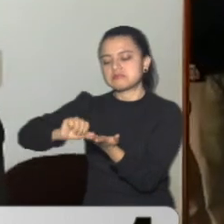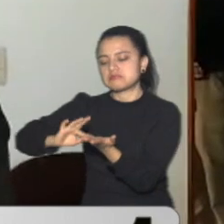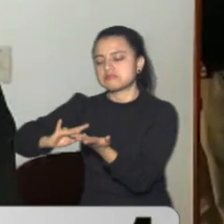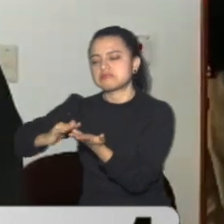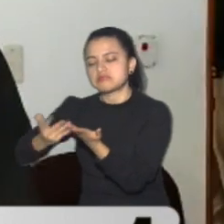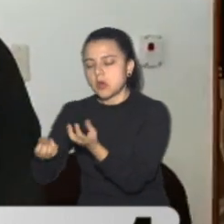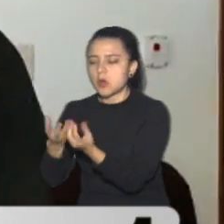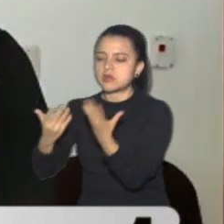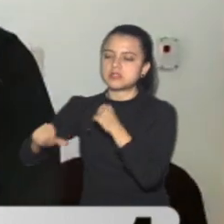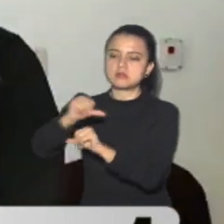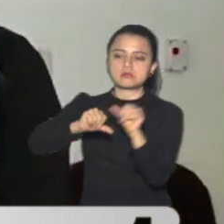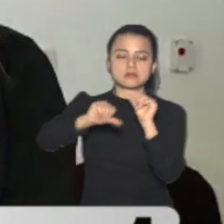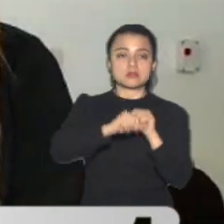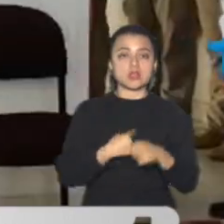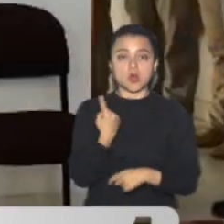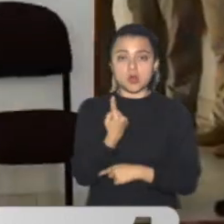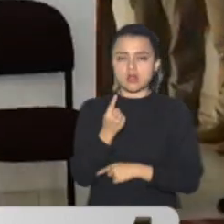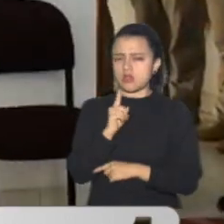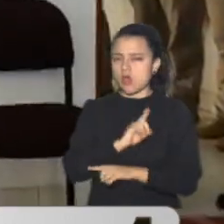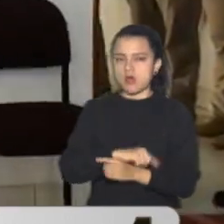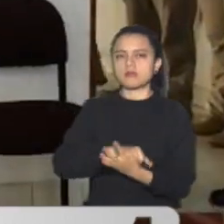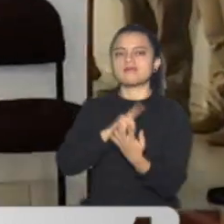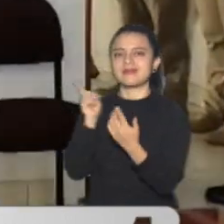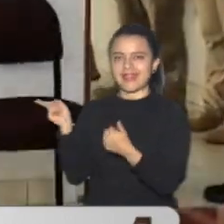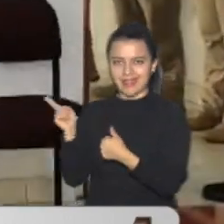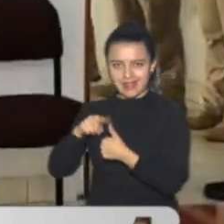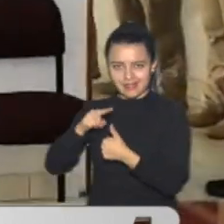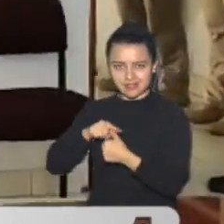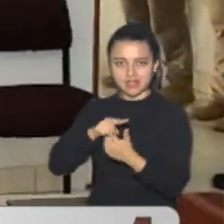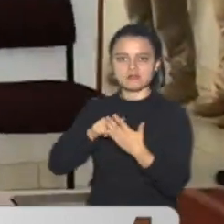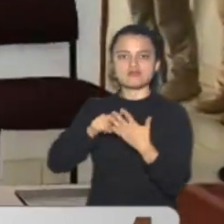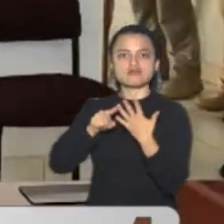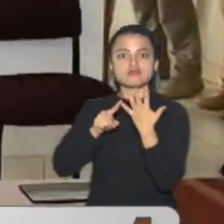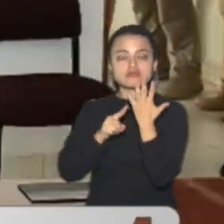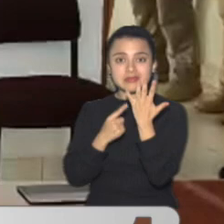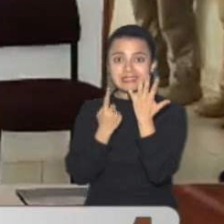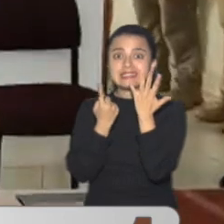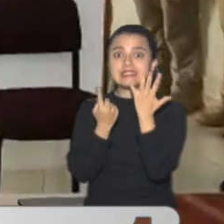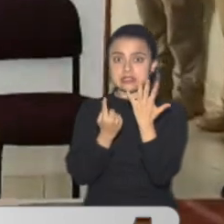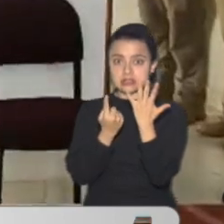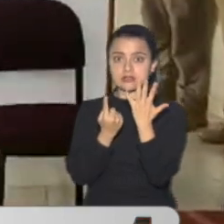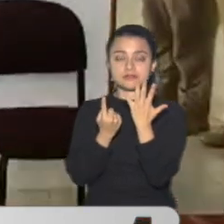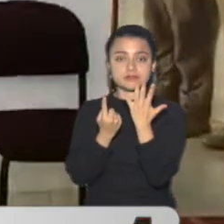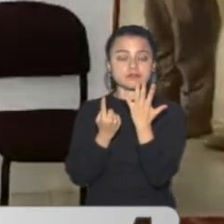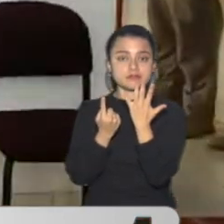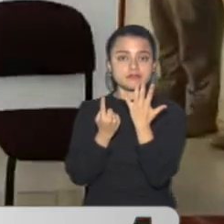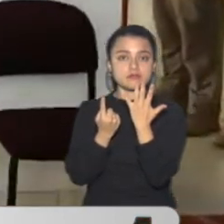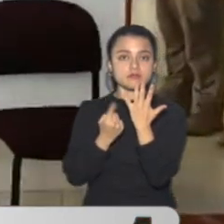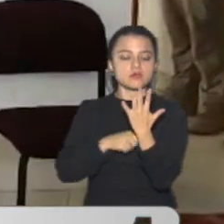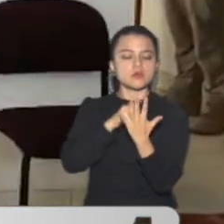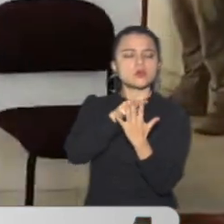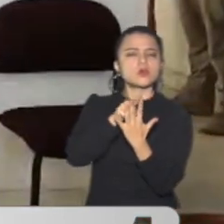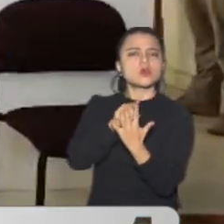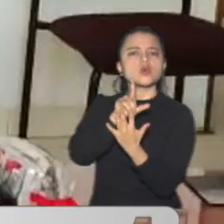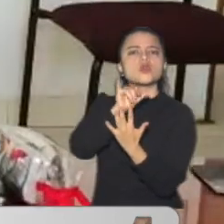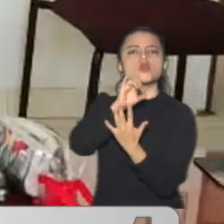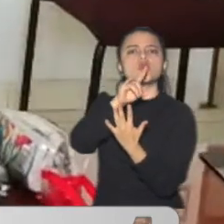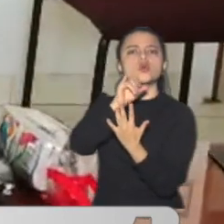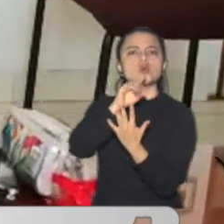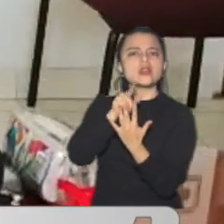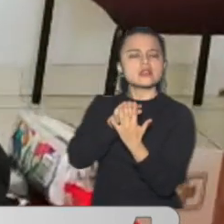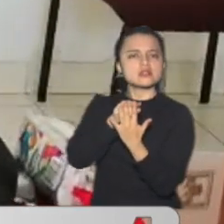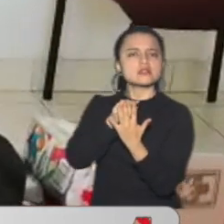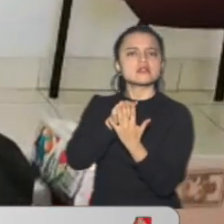extraditados otras seis personas entre estos dos ex y ex integrantes de las farc uno identificado como luís eduardo carvajal